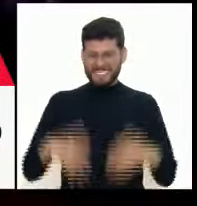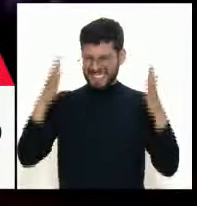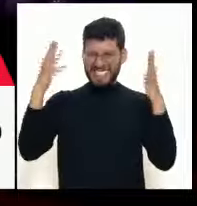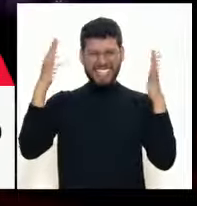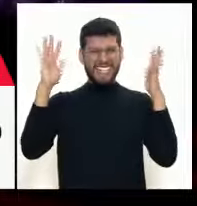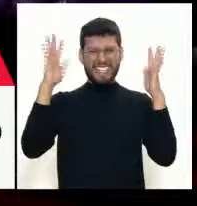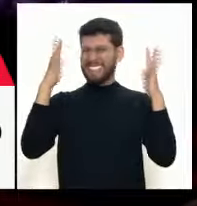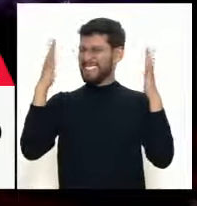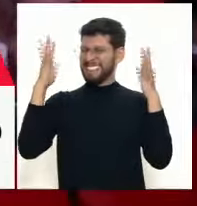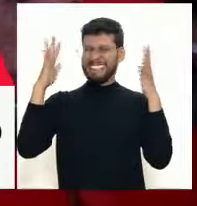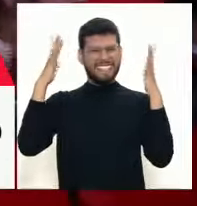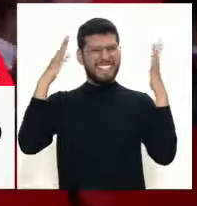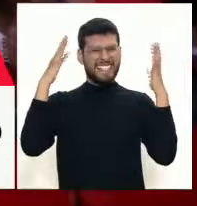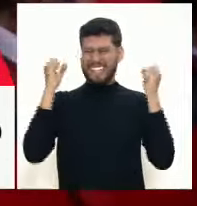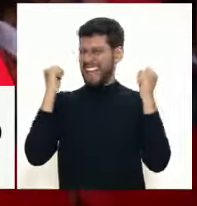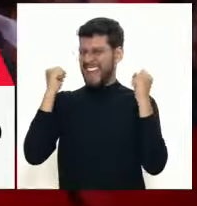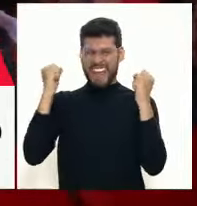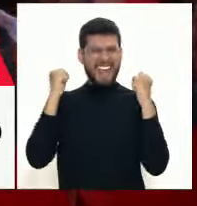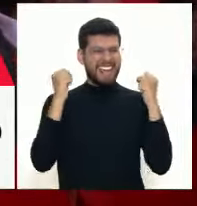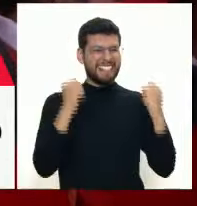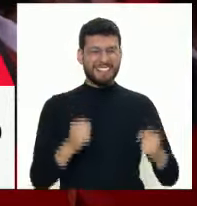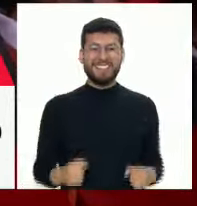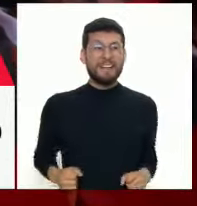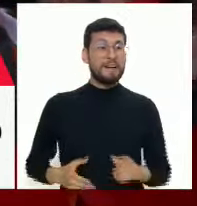¡Bravo! ¡Bravo!